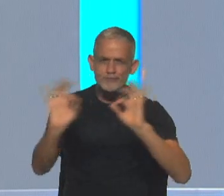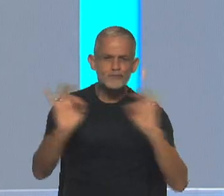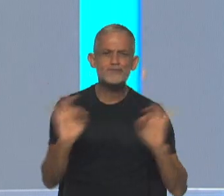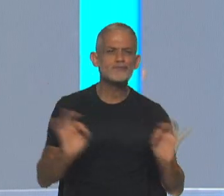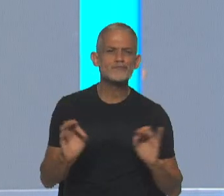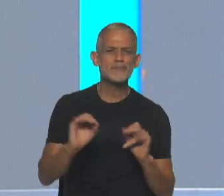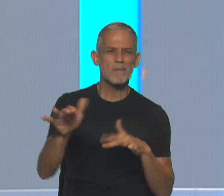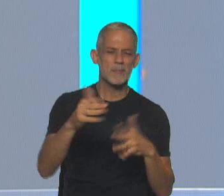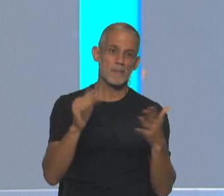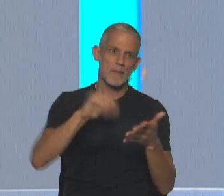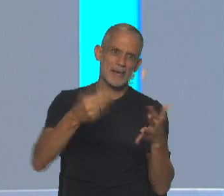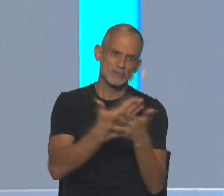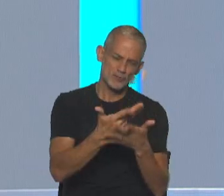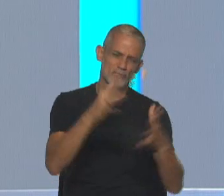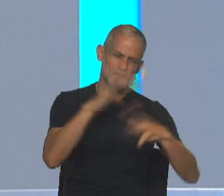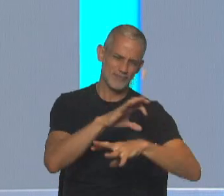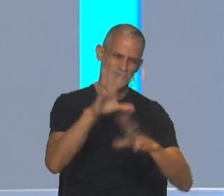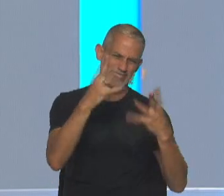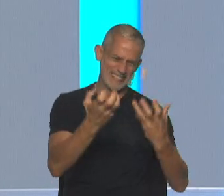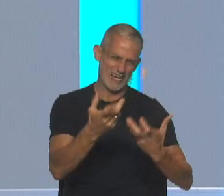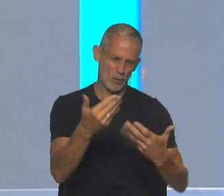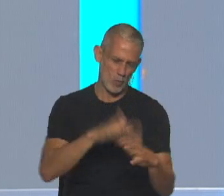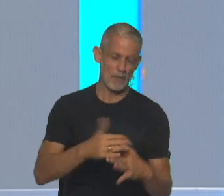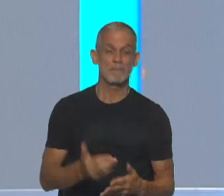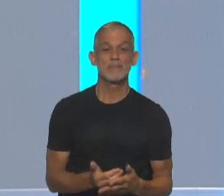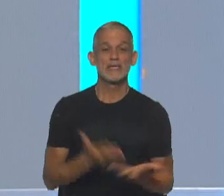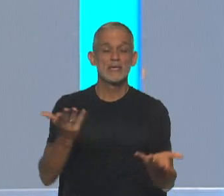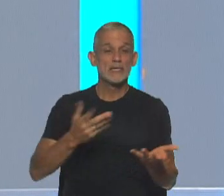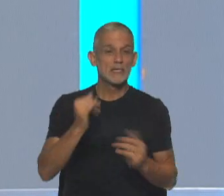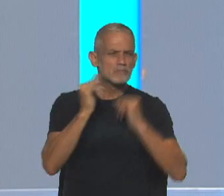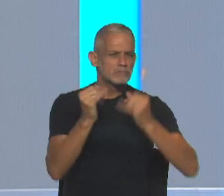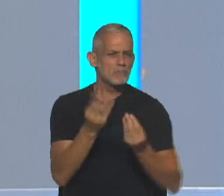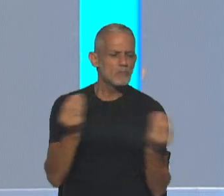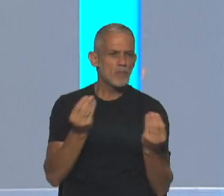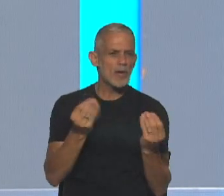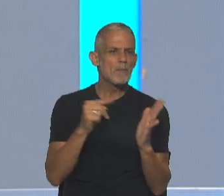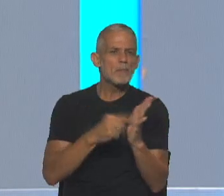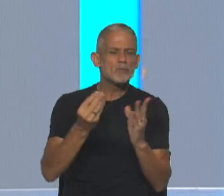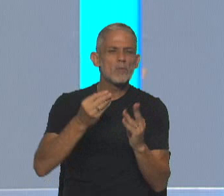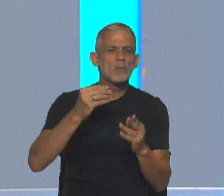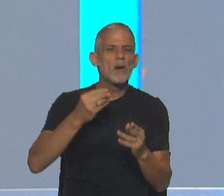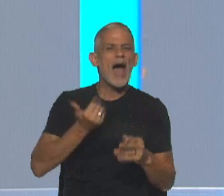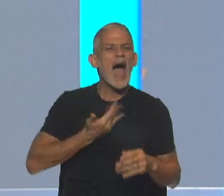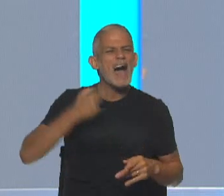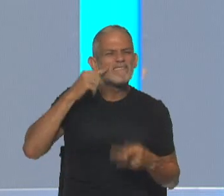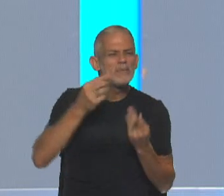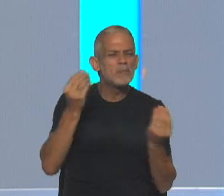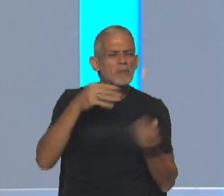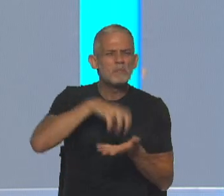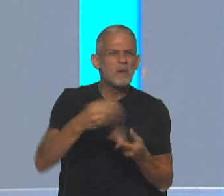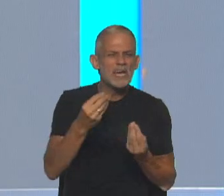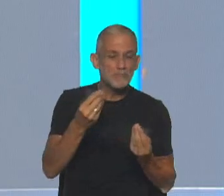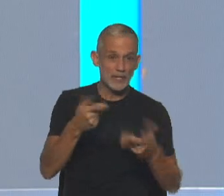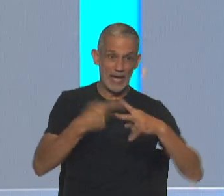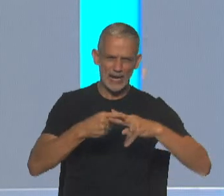que más sufrieron Por qué te decía lo te decía una una puntualización por el tema de afip afip tiene